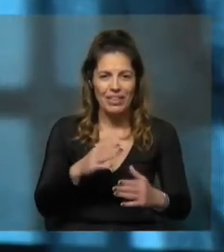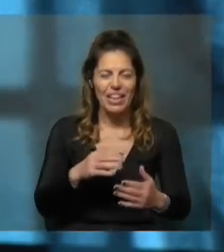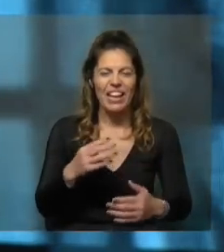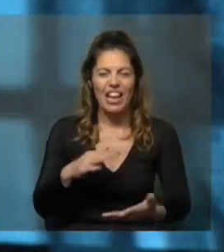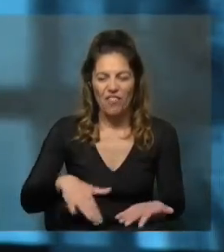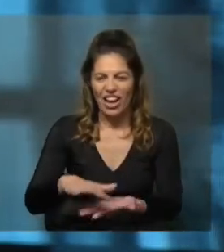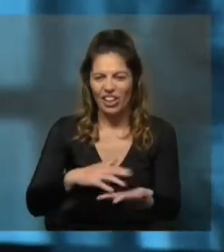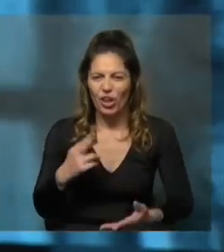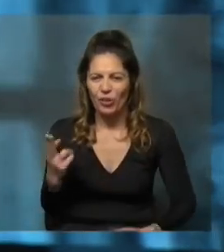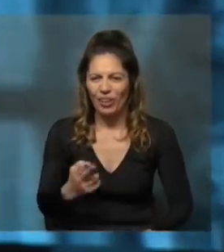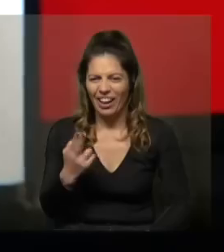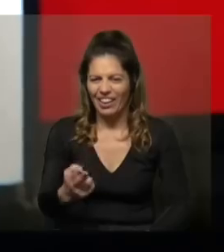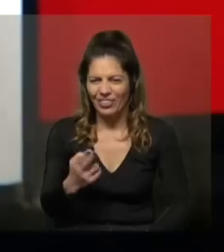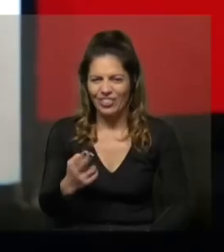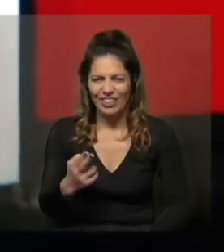herradura